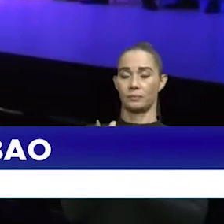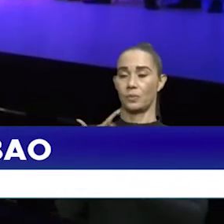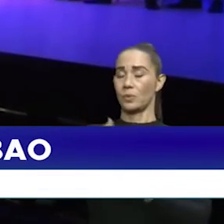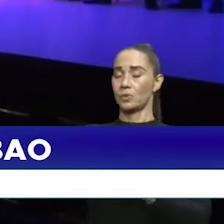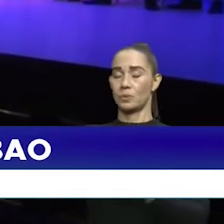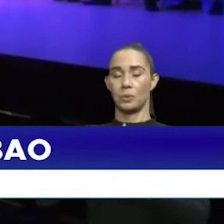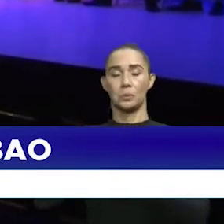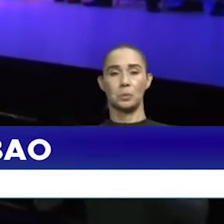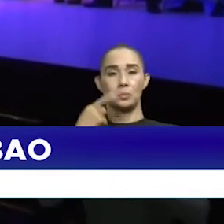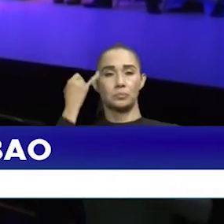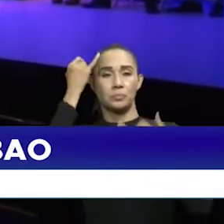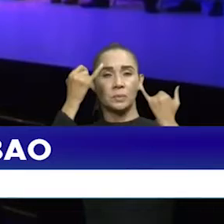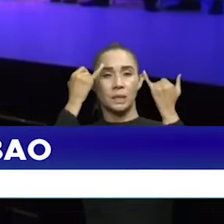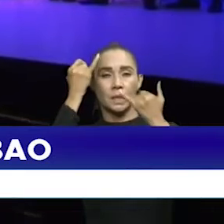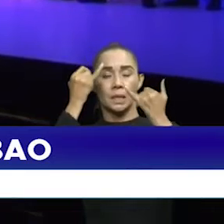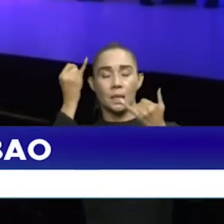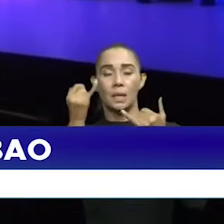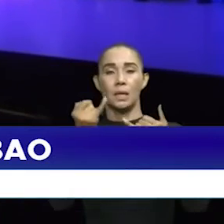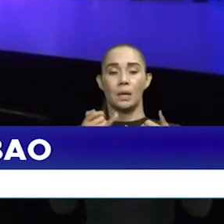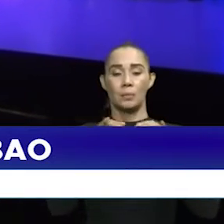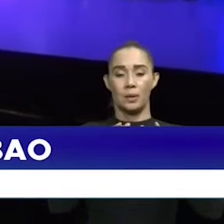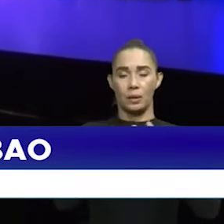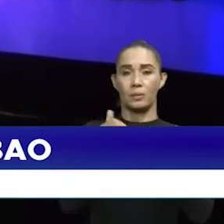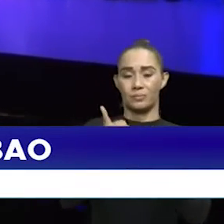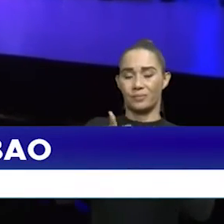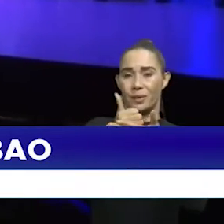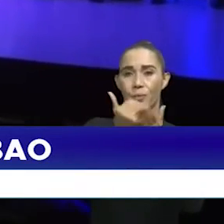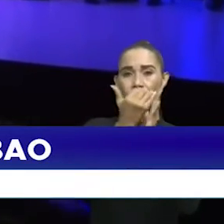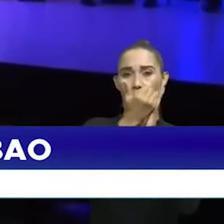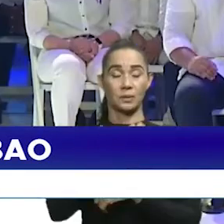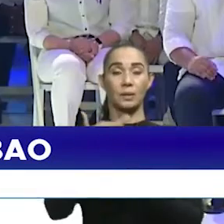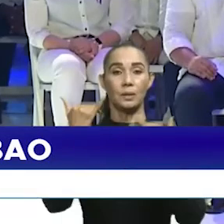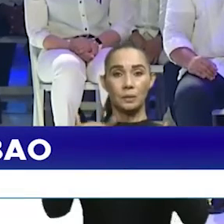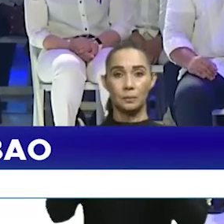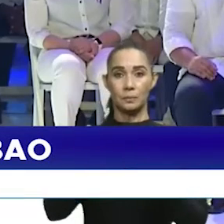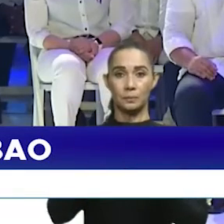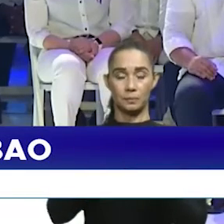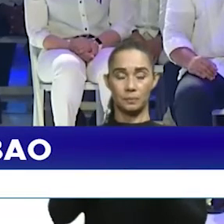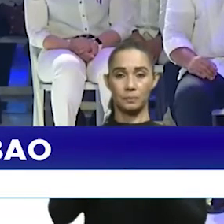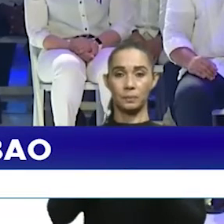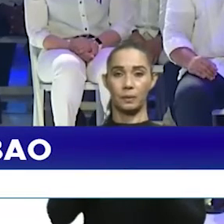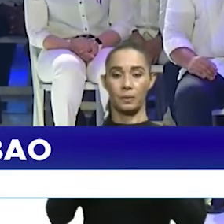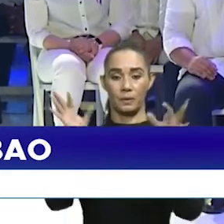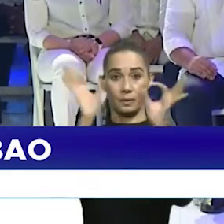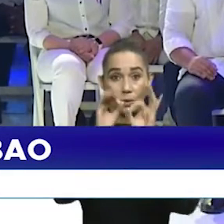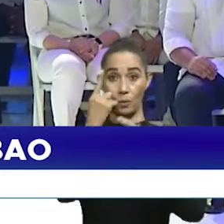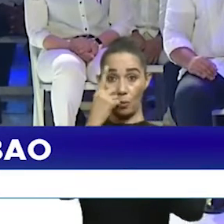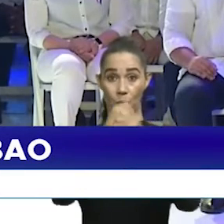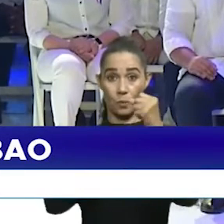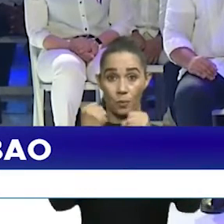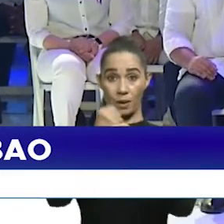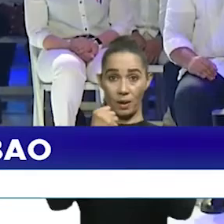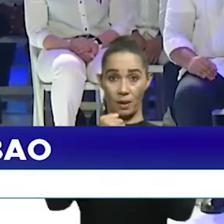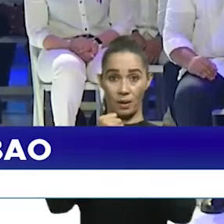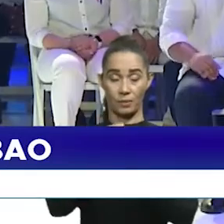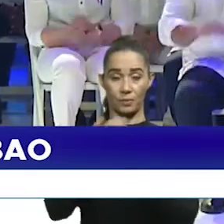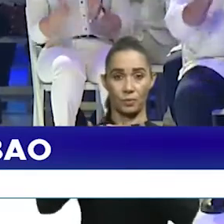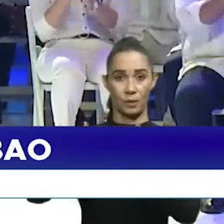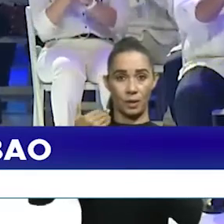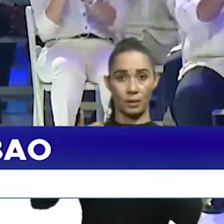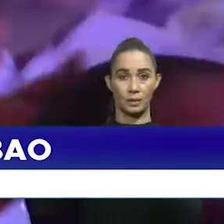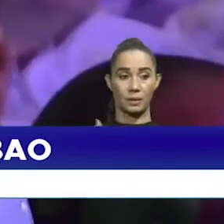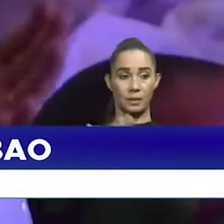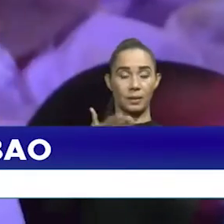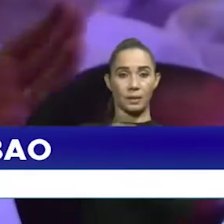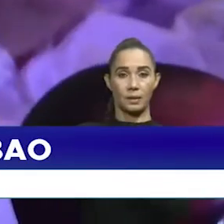marcha acciones para mitigarla en la medida de nuestras posibilidades. En la ciudad corazón, donde hay 30 caballeros,